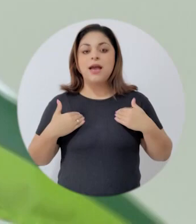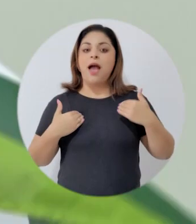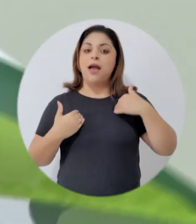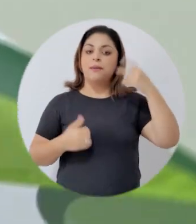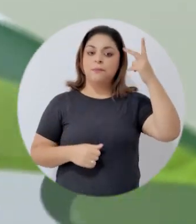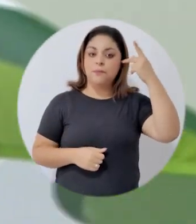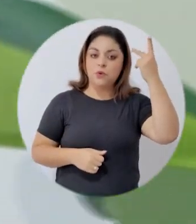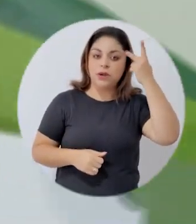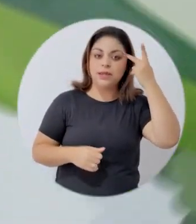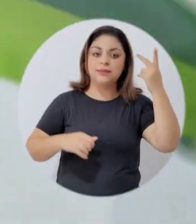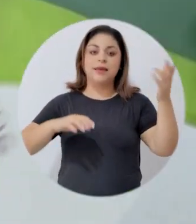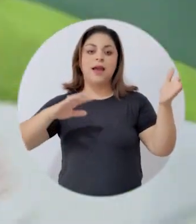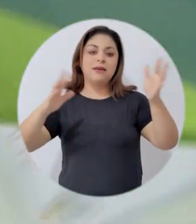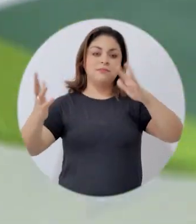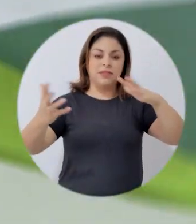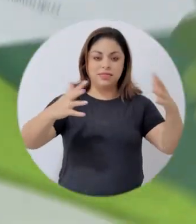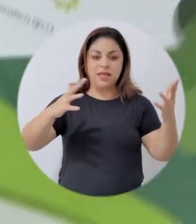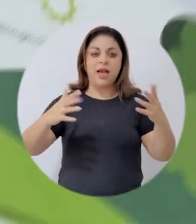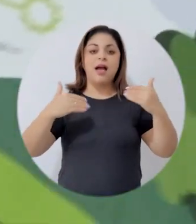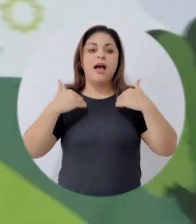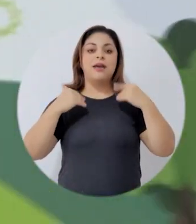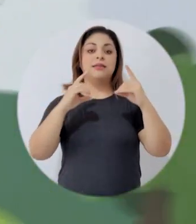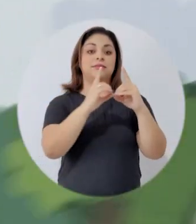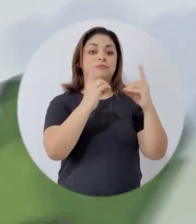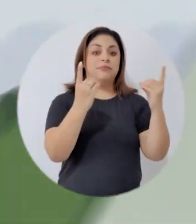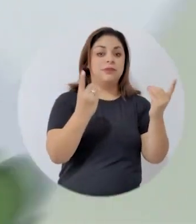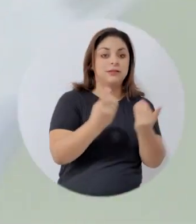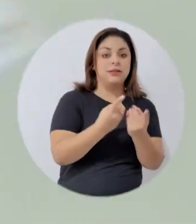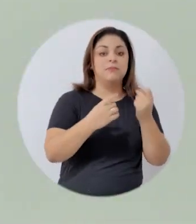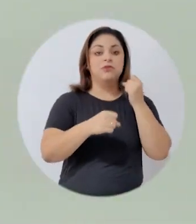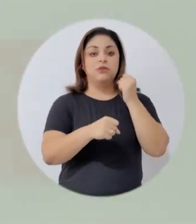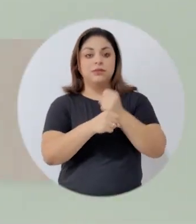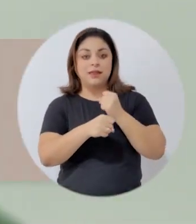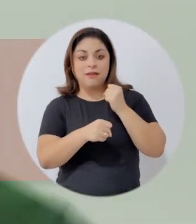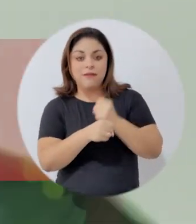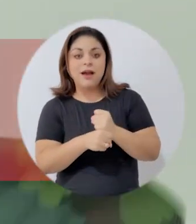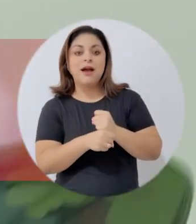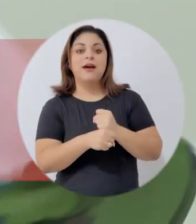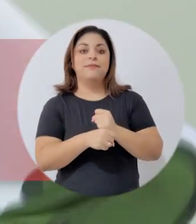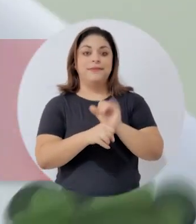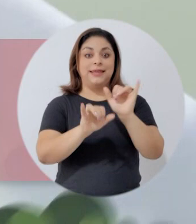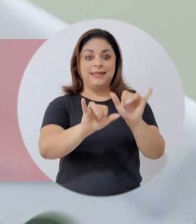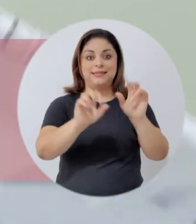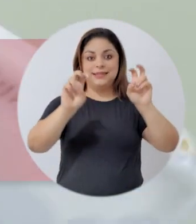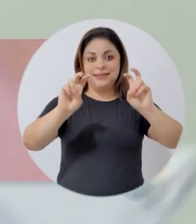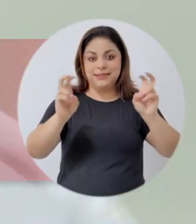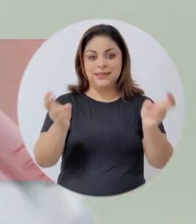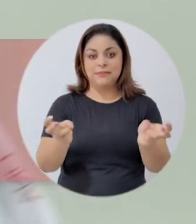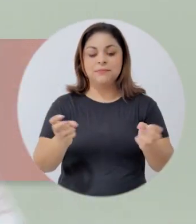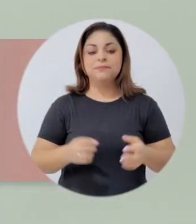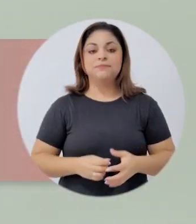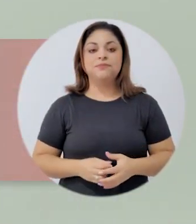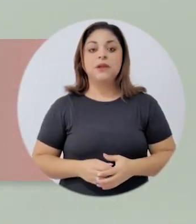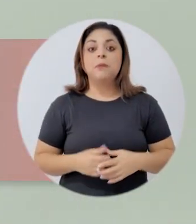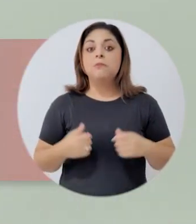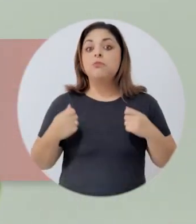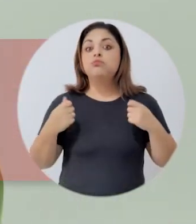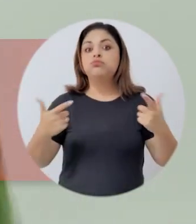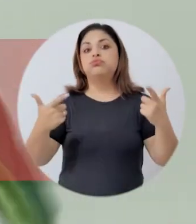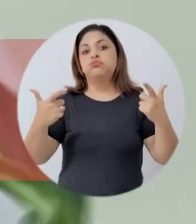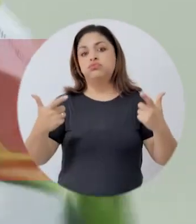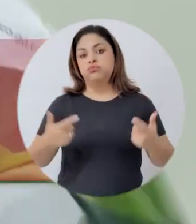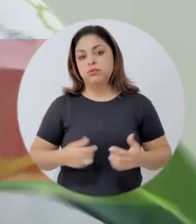ambiental, tenemos un departamento que trabaja la gestión ambiental en la universidad. Gracias o por